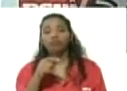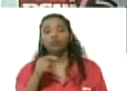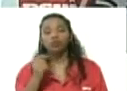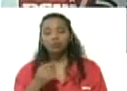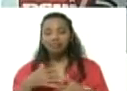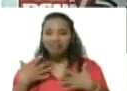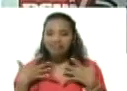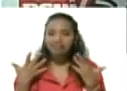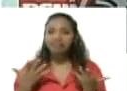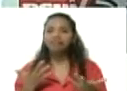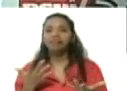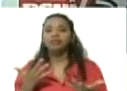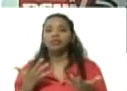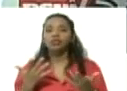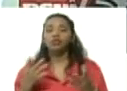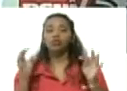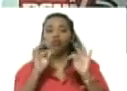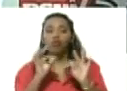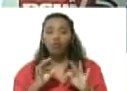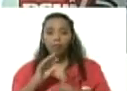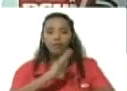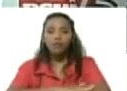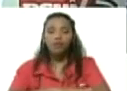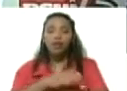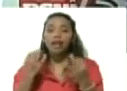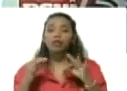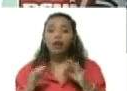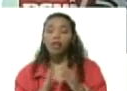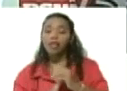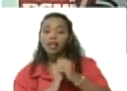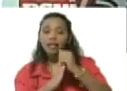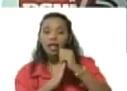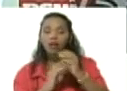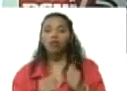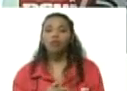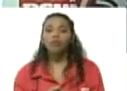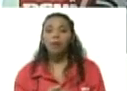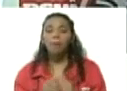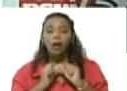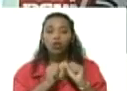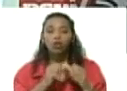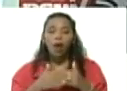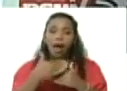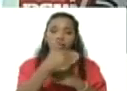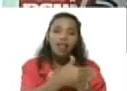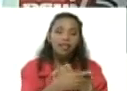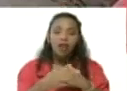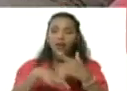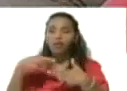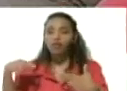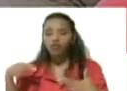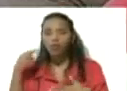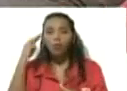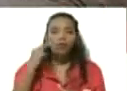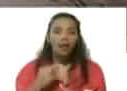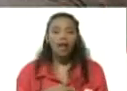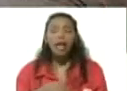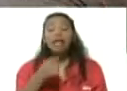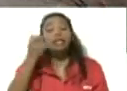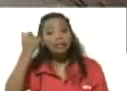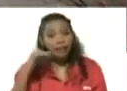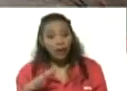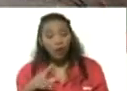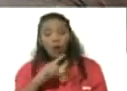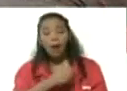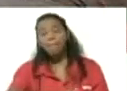entusiasmo, por sus condiciones naturales de liderazgo, para seguir adelante con la revolución bolivariana. Esa creo que es la mayor